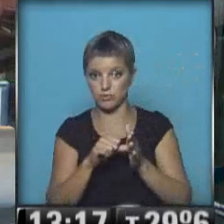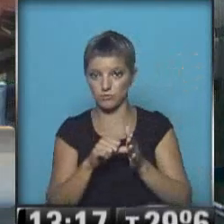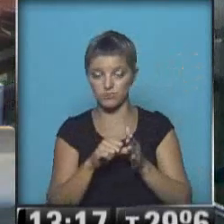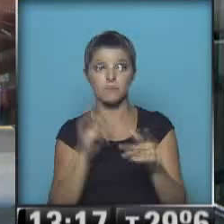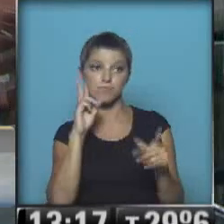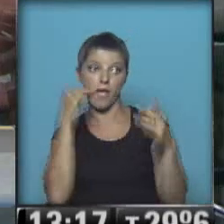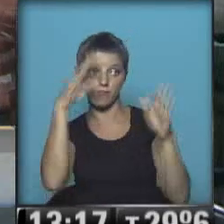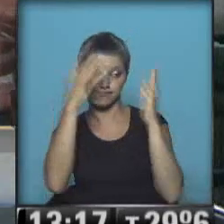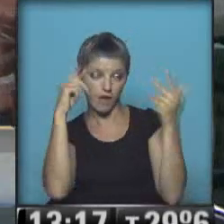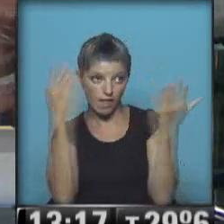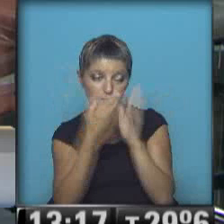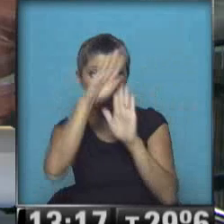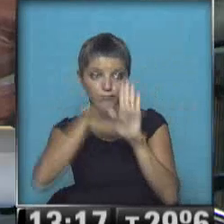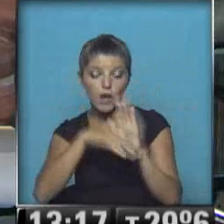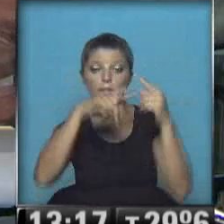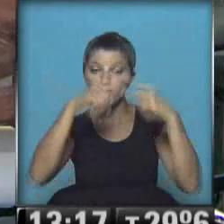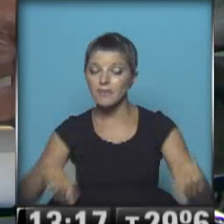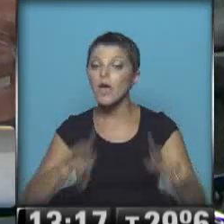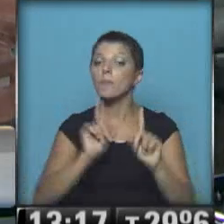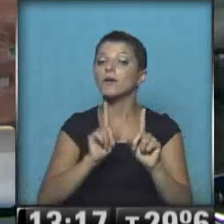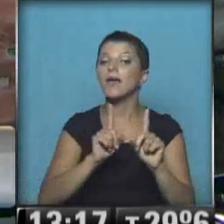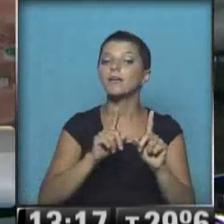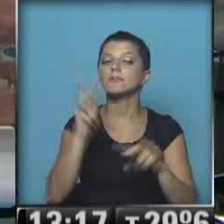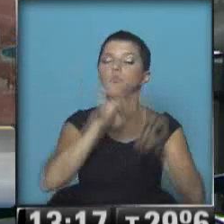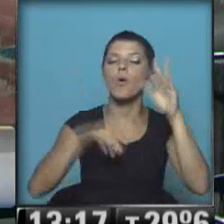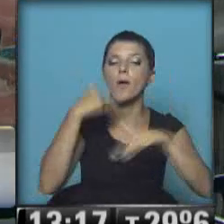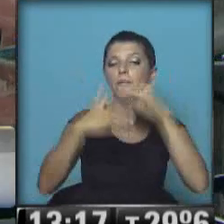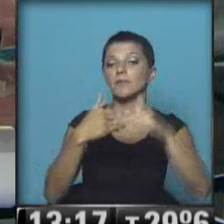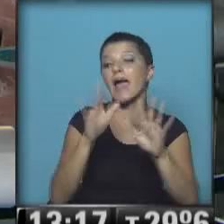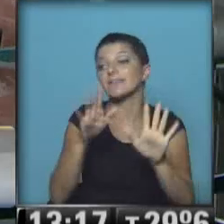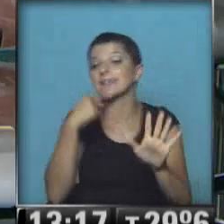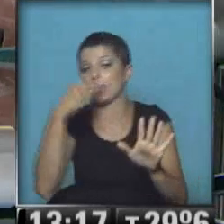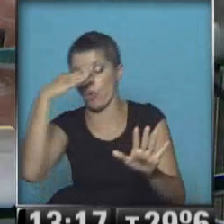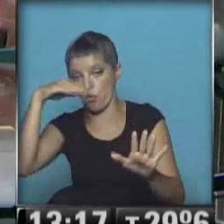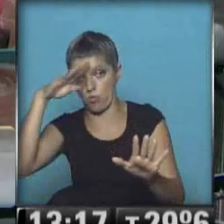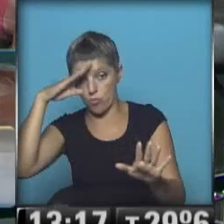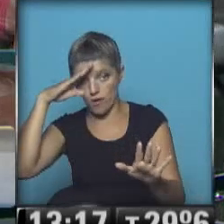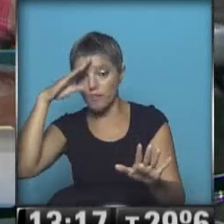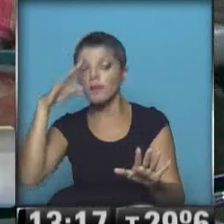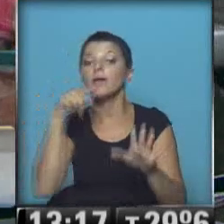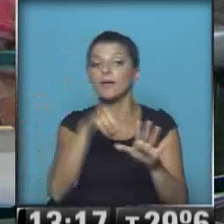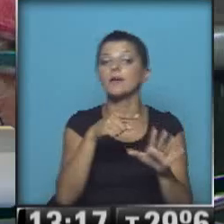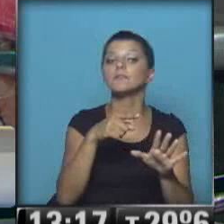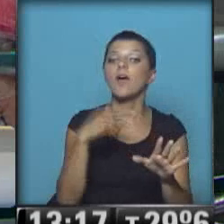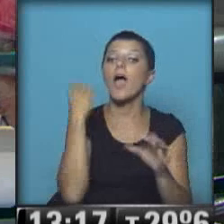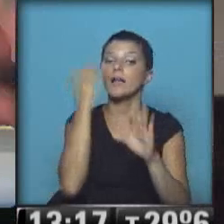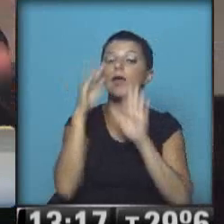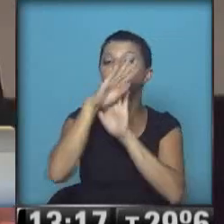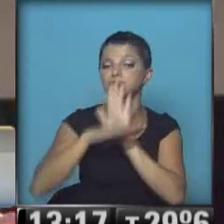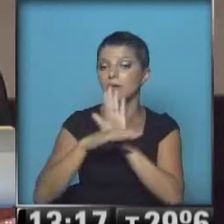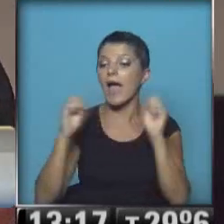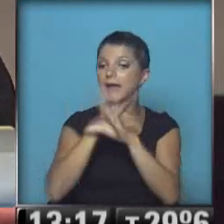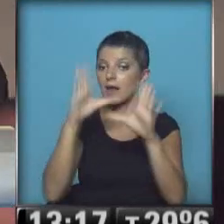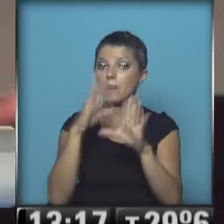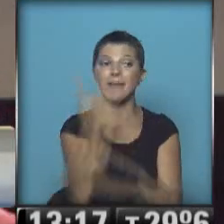algunas cuestiones porque ahí lo que se va a tratar de avanzar por lo menos lo que propuso Cuba es que haya una explicitación de estos puntos para que haya